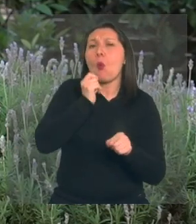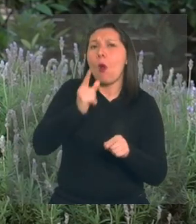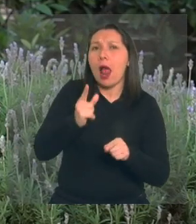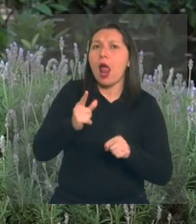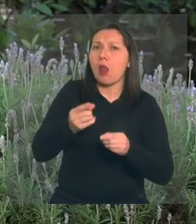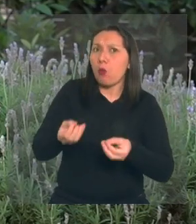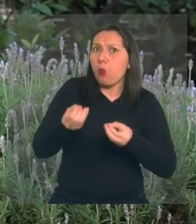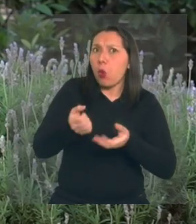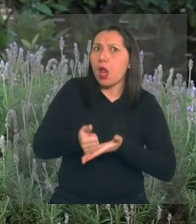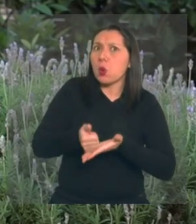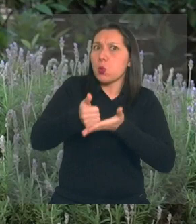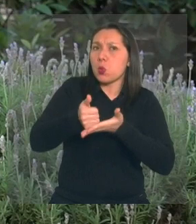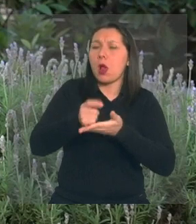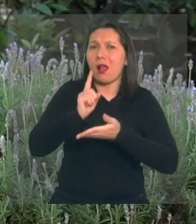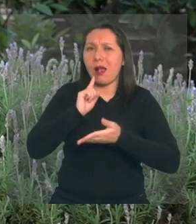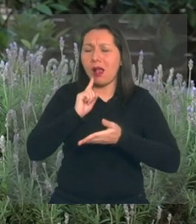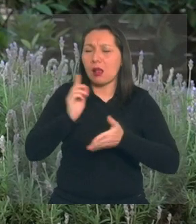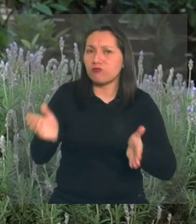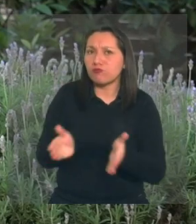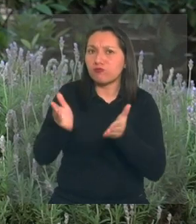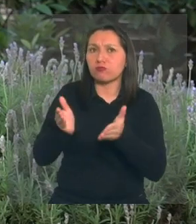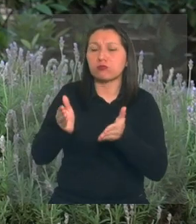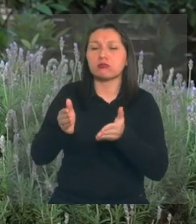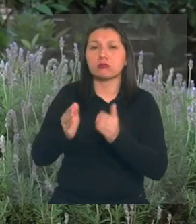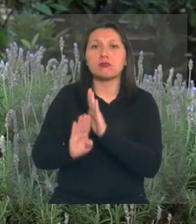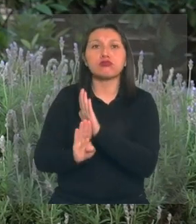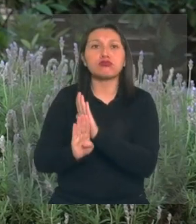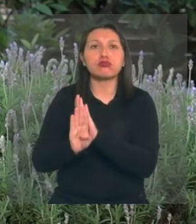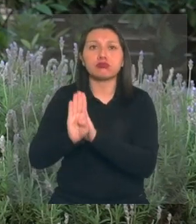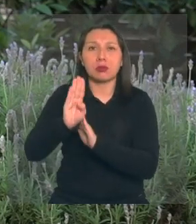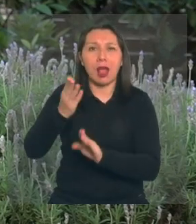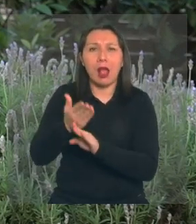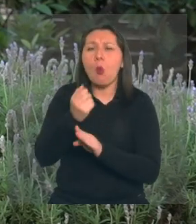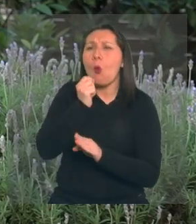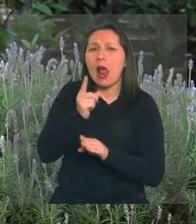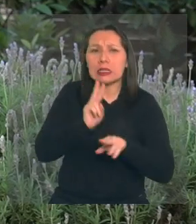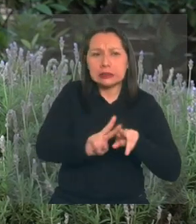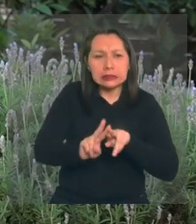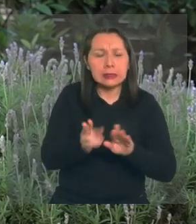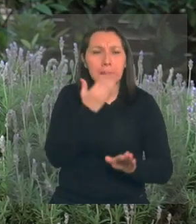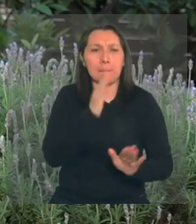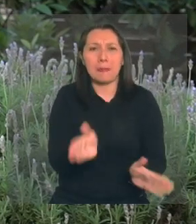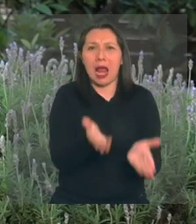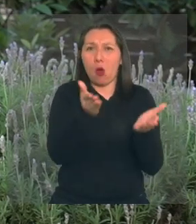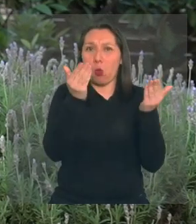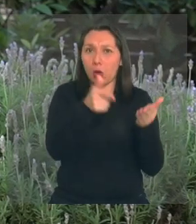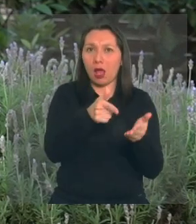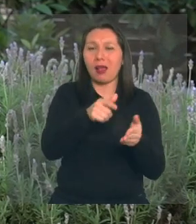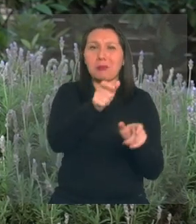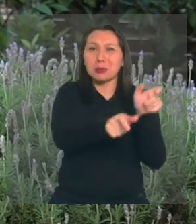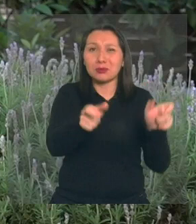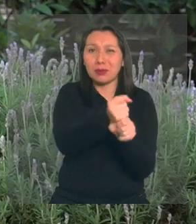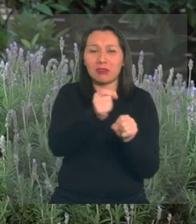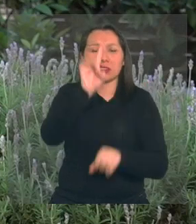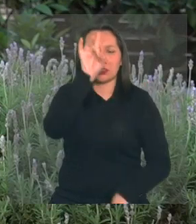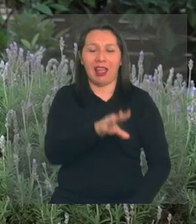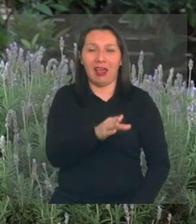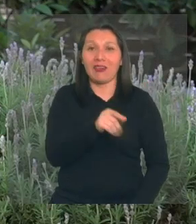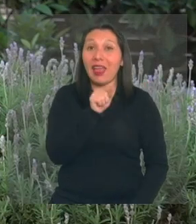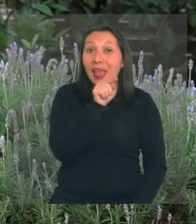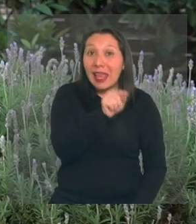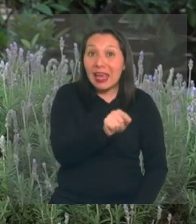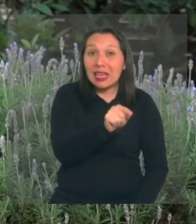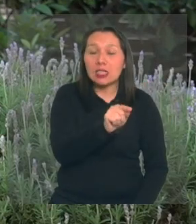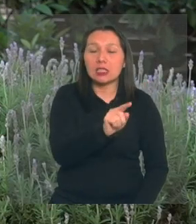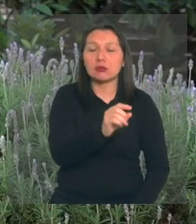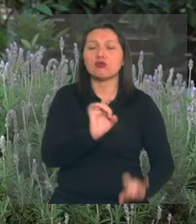las potencialidades, los espacios para crecer, para mejorar. Entonces, me parece que ese va a ser uno de